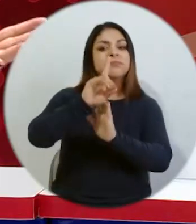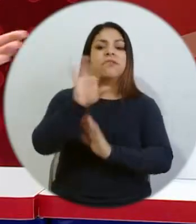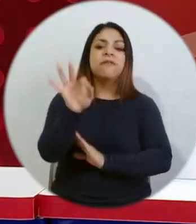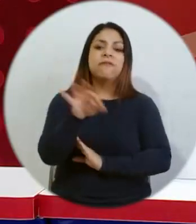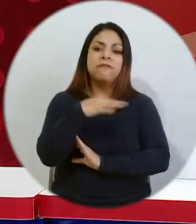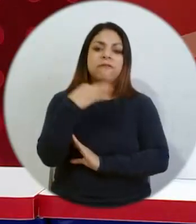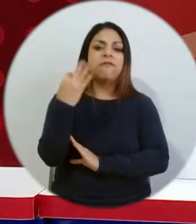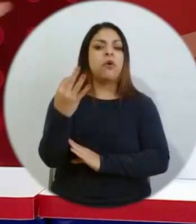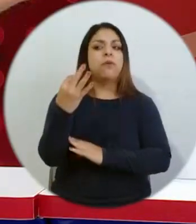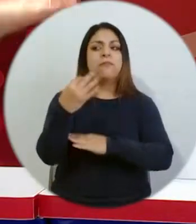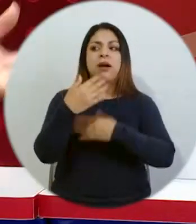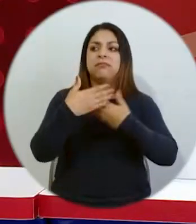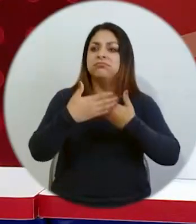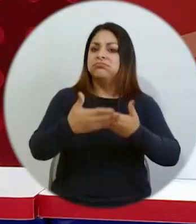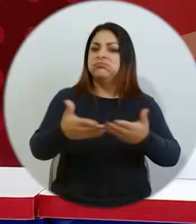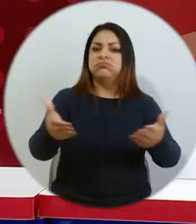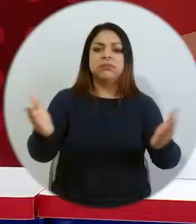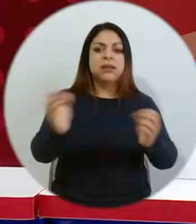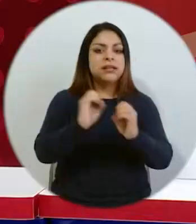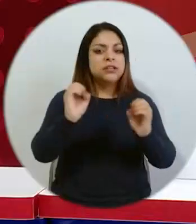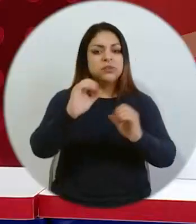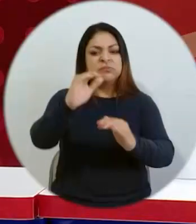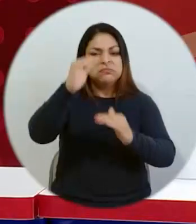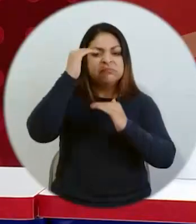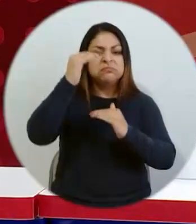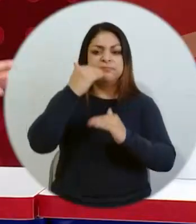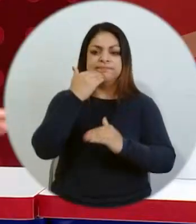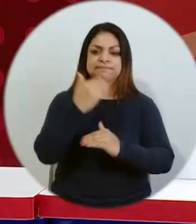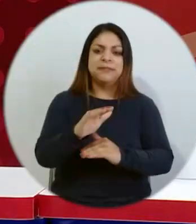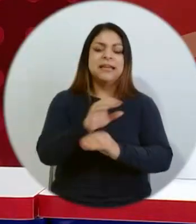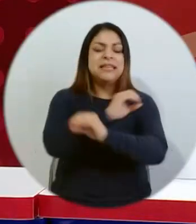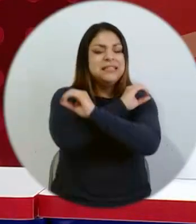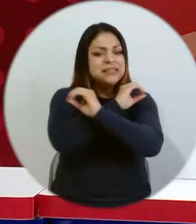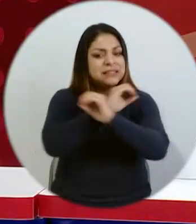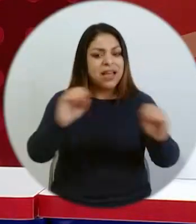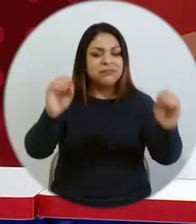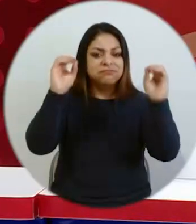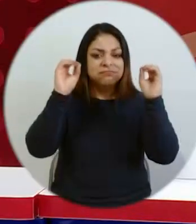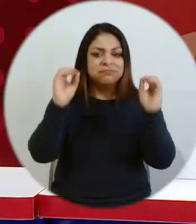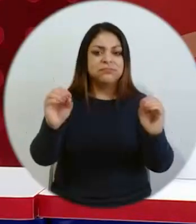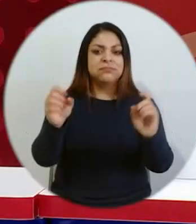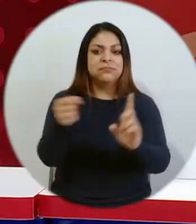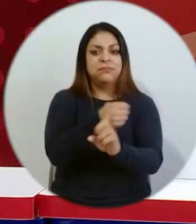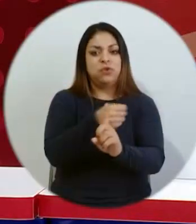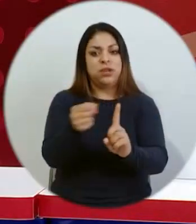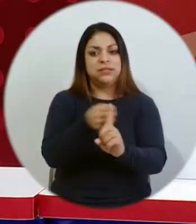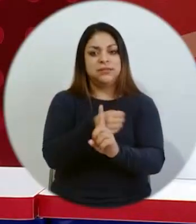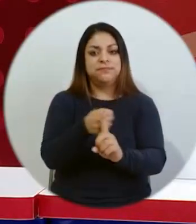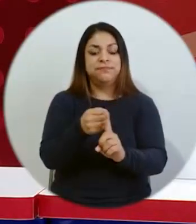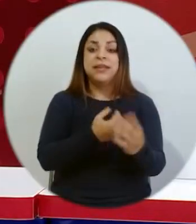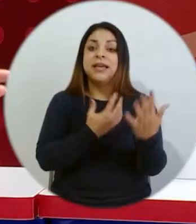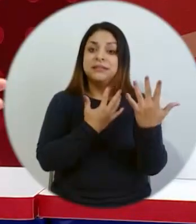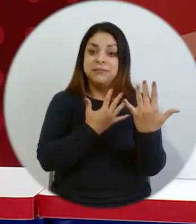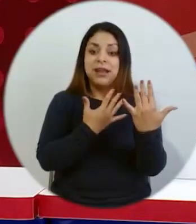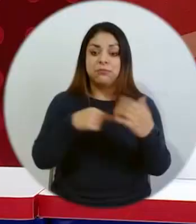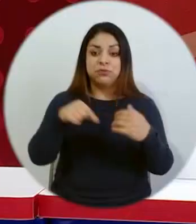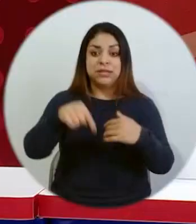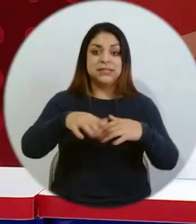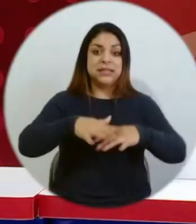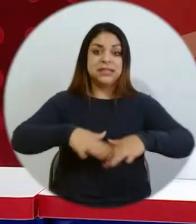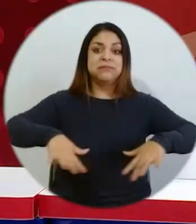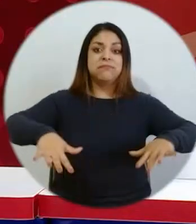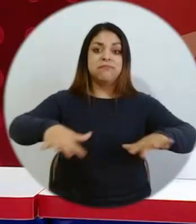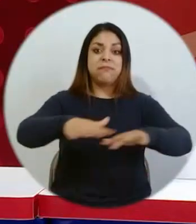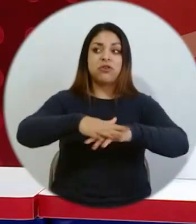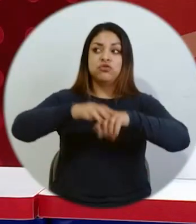de manera amplia, sin limitaciones de ningún tipo y sobre todo sin violencia de ningún tipo. Y esperamos que espacios como